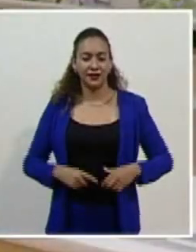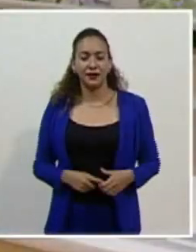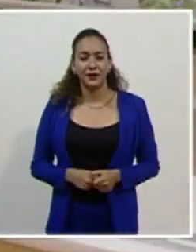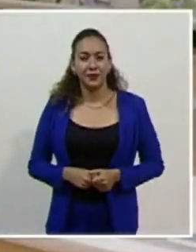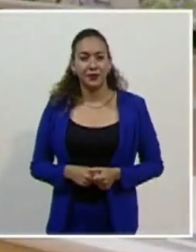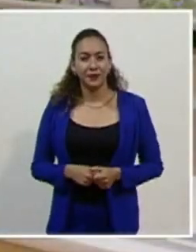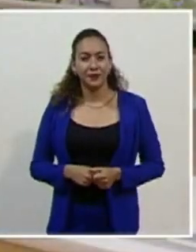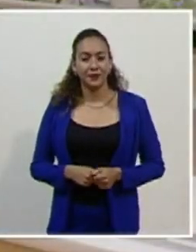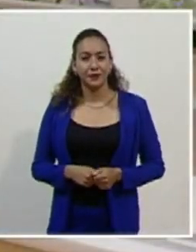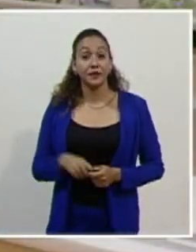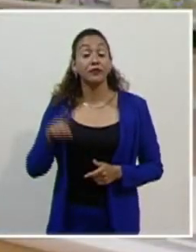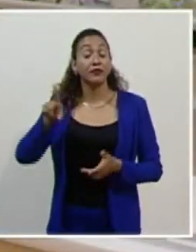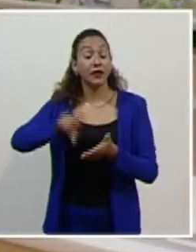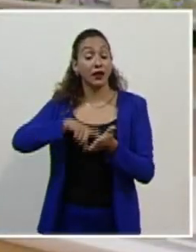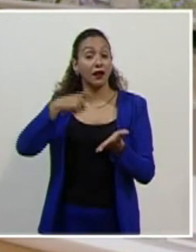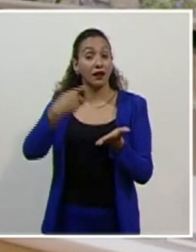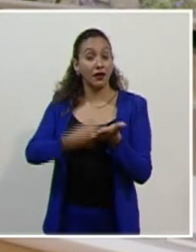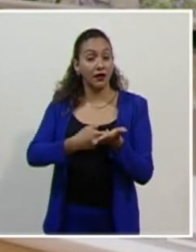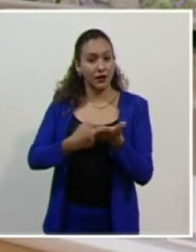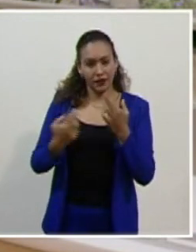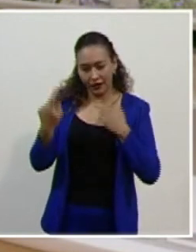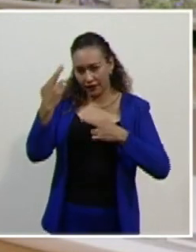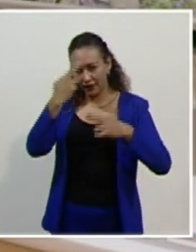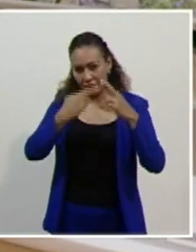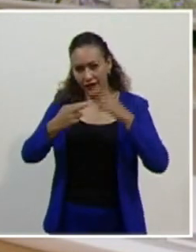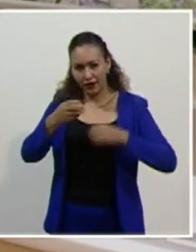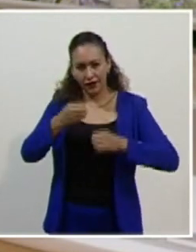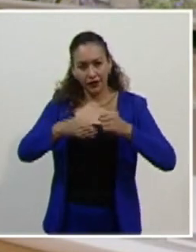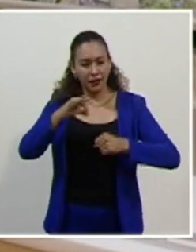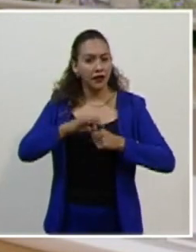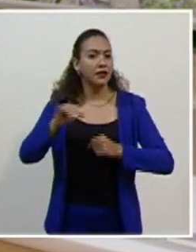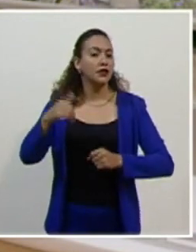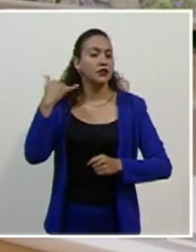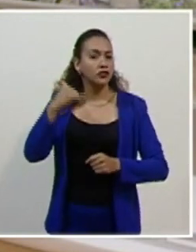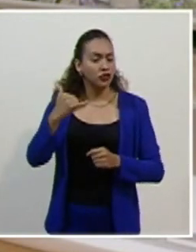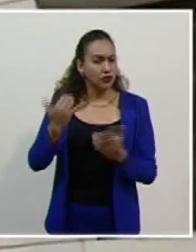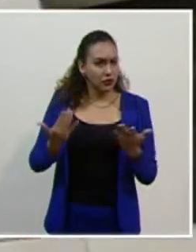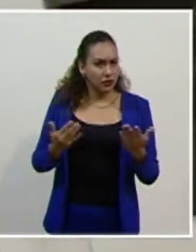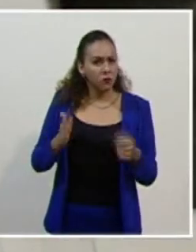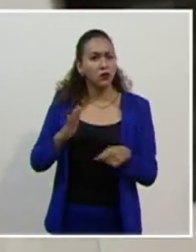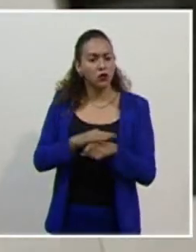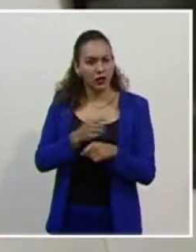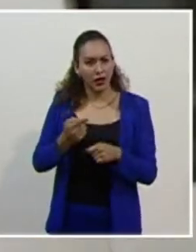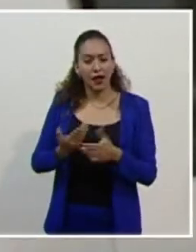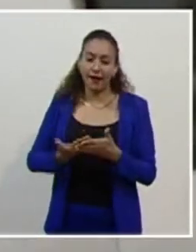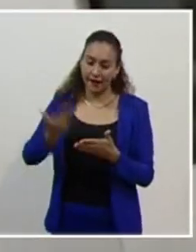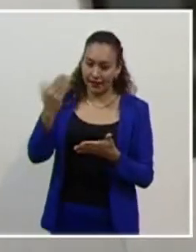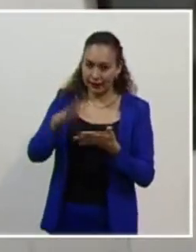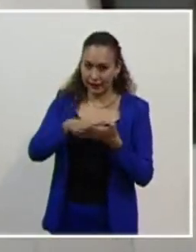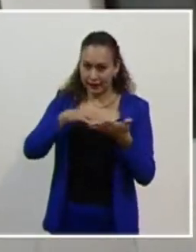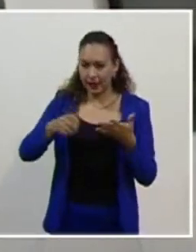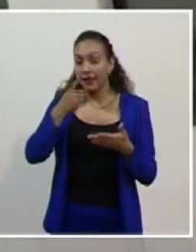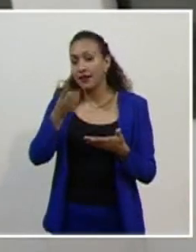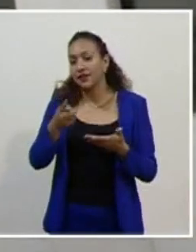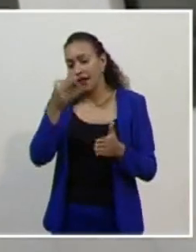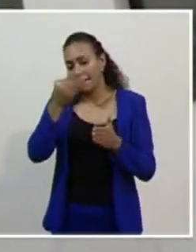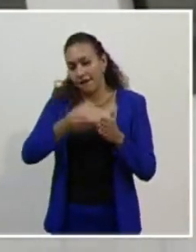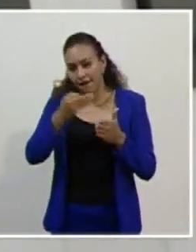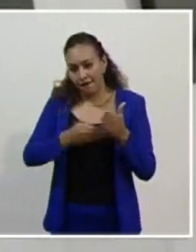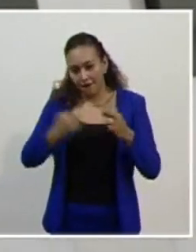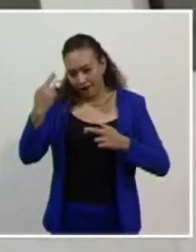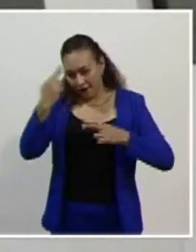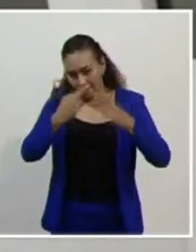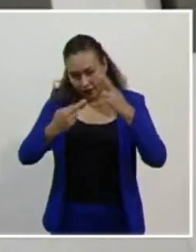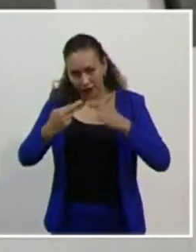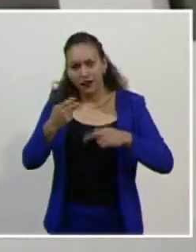Y la Sala Regional Jalapa revocó la sentencia del Tribunal Electoral de Yucatán, que había desechado por falta de legitimación el medio de impugnación